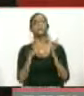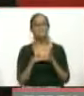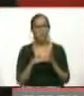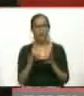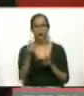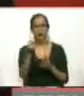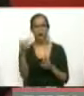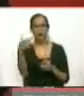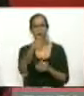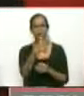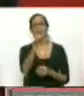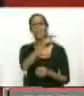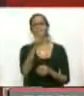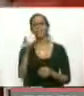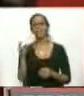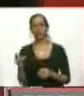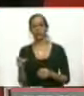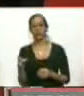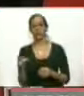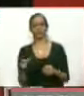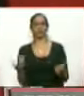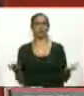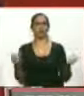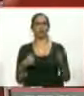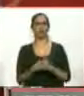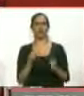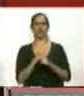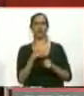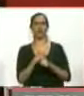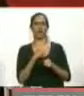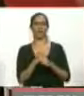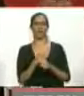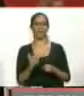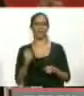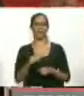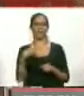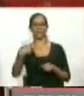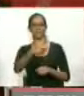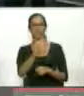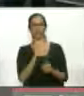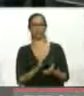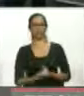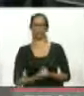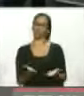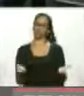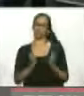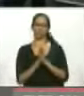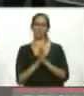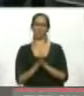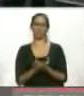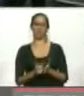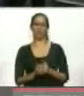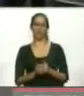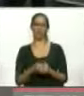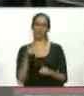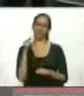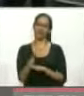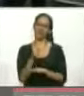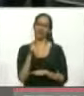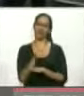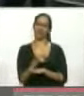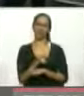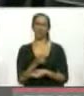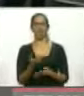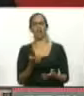a las personas que van a trabajar para pasar a la parte de la amenaza el chantaje